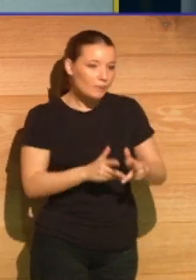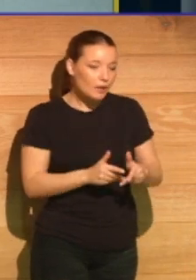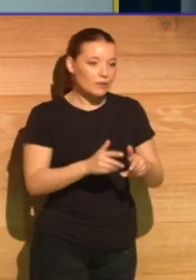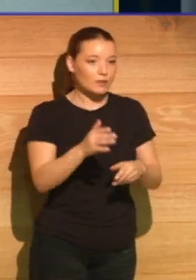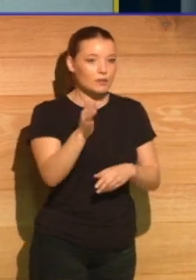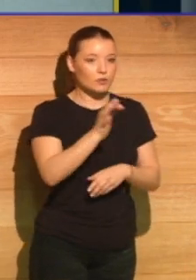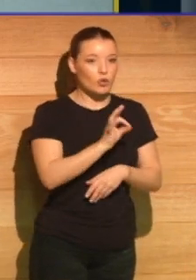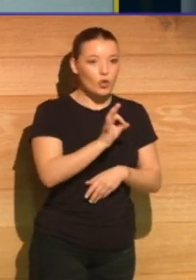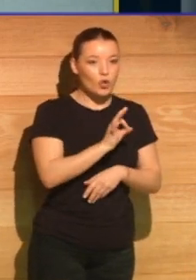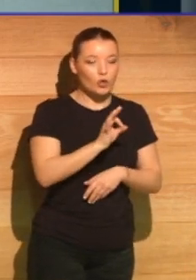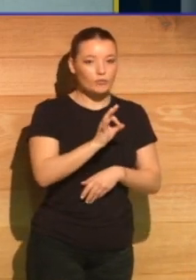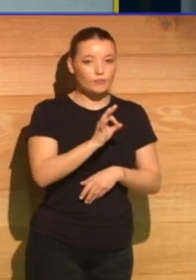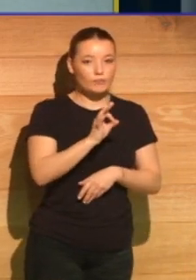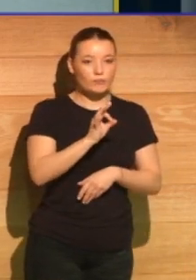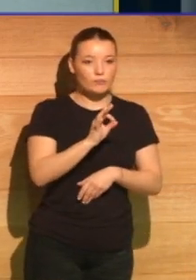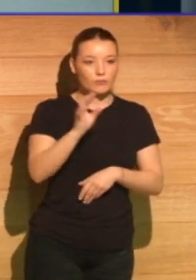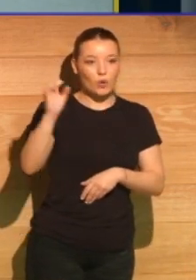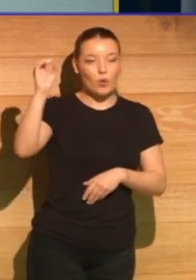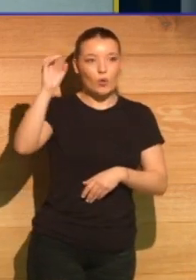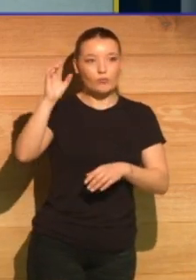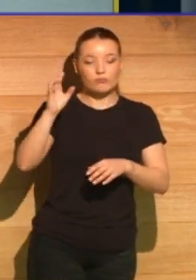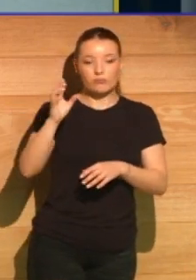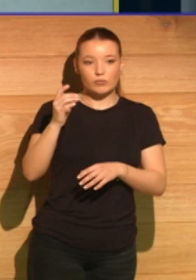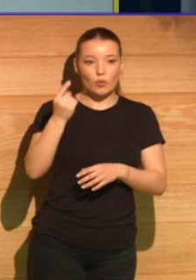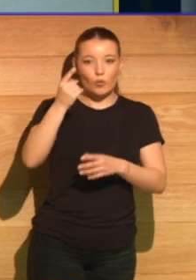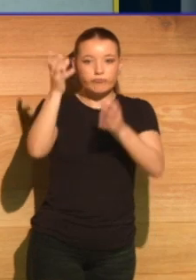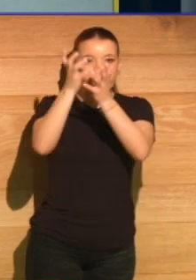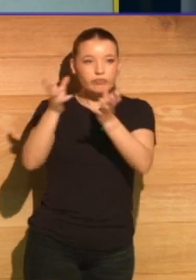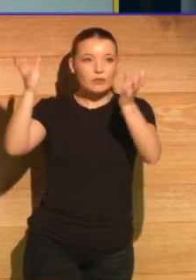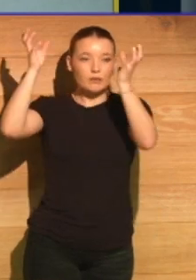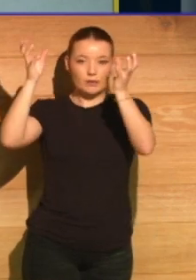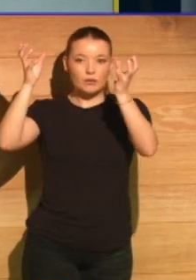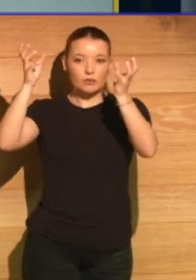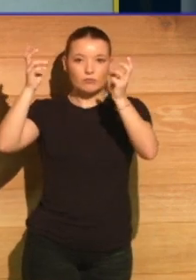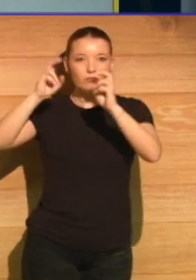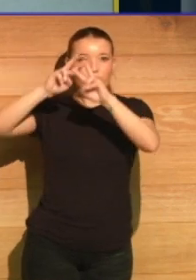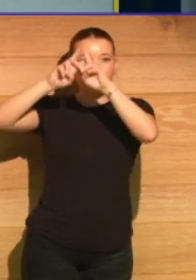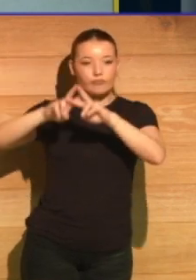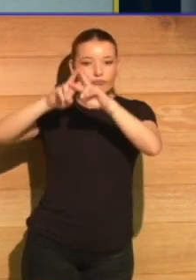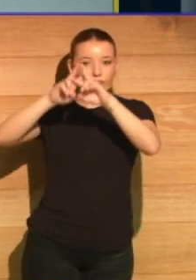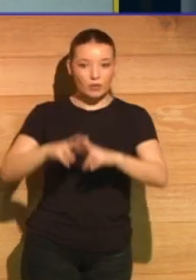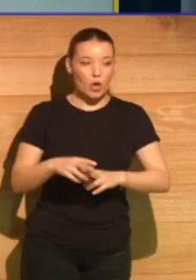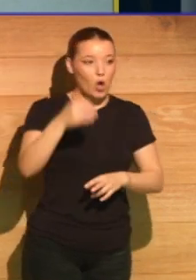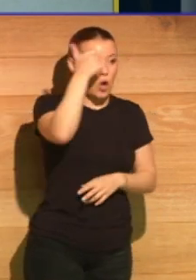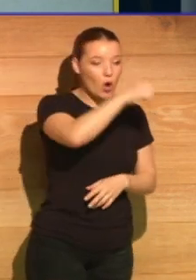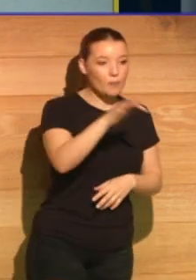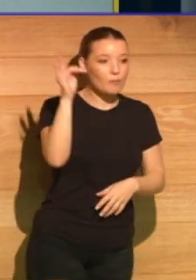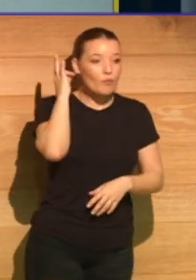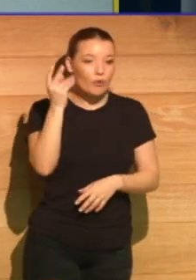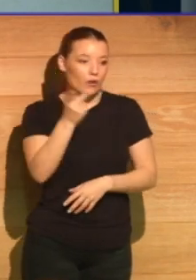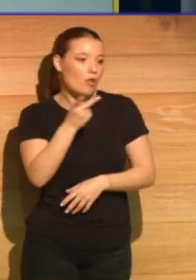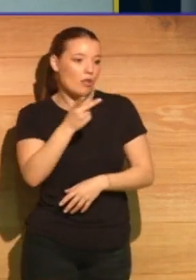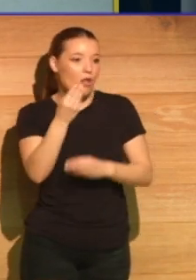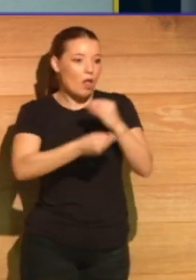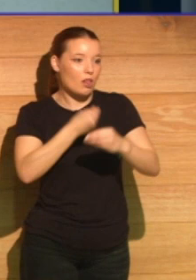gusta explorar el universo, que se sientan que tanto hombres como mujeres lo pueden hacer. O sea, que no